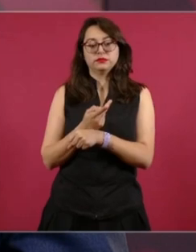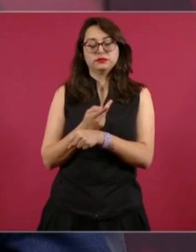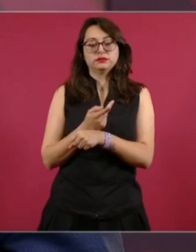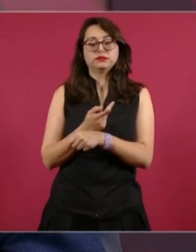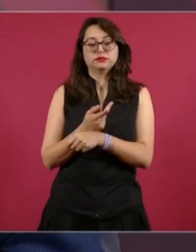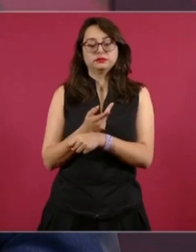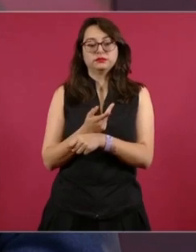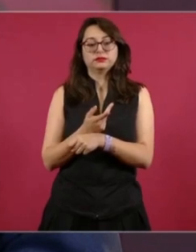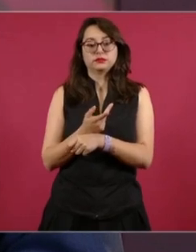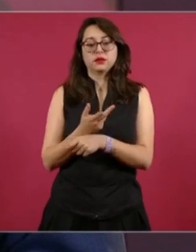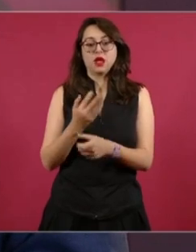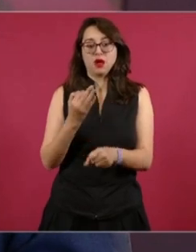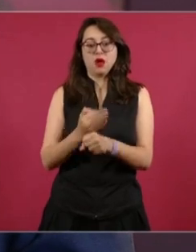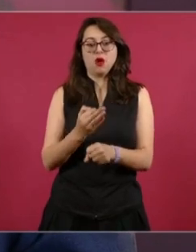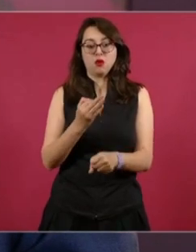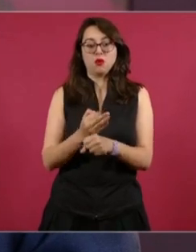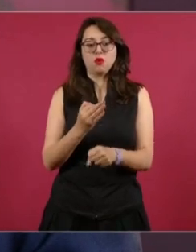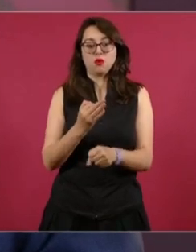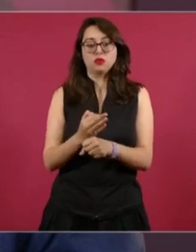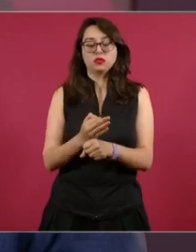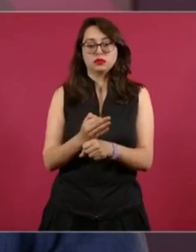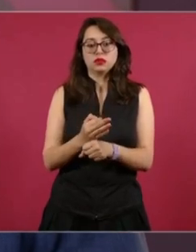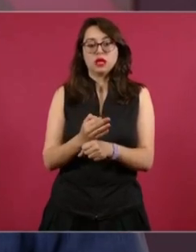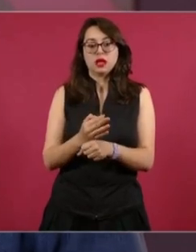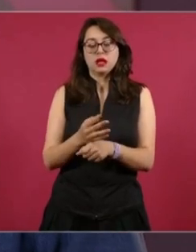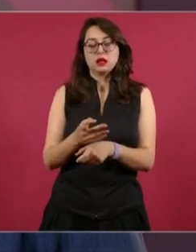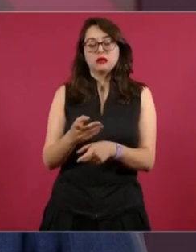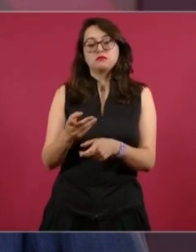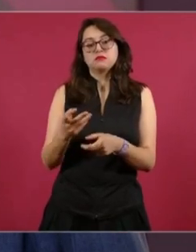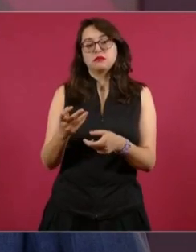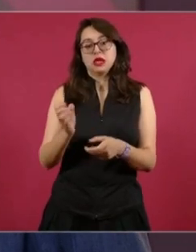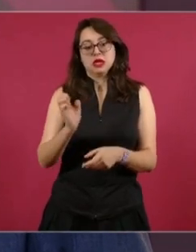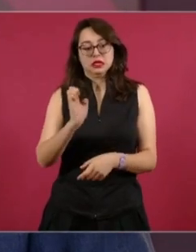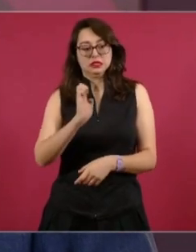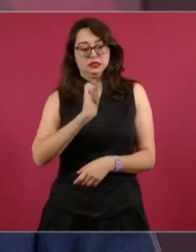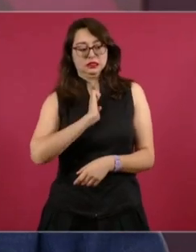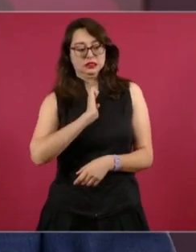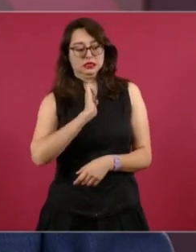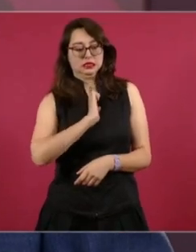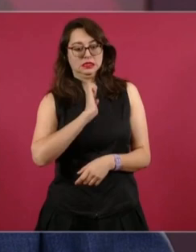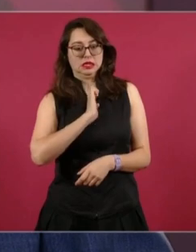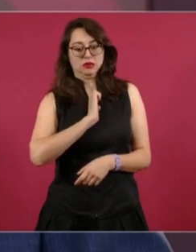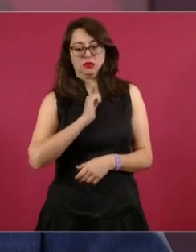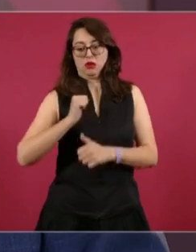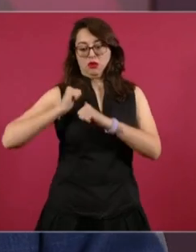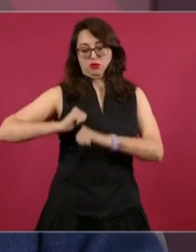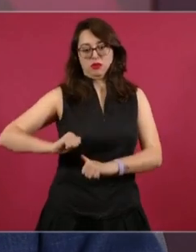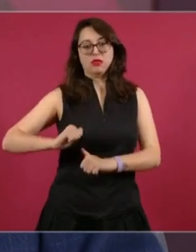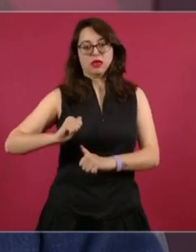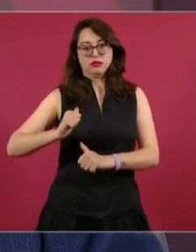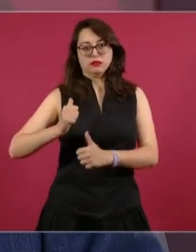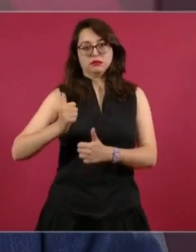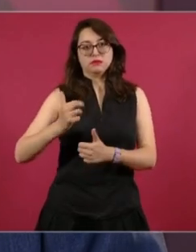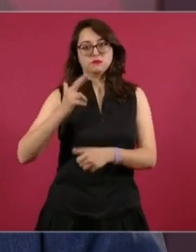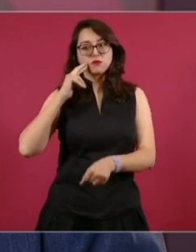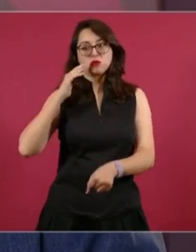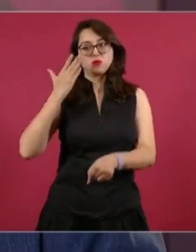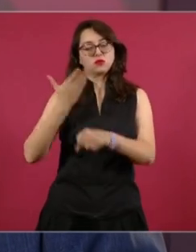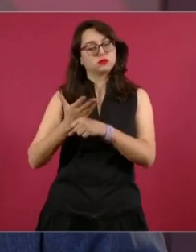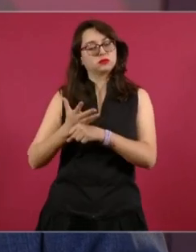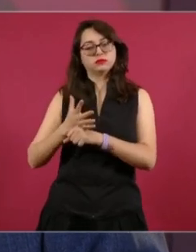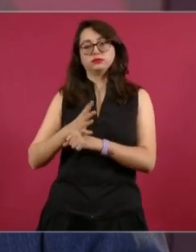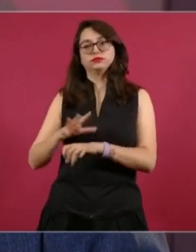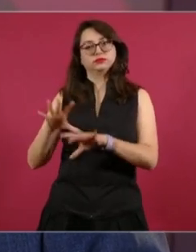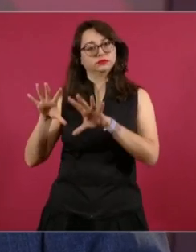Están en calidad de detenidos, sobre todo el responsable de